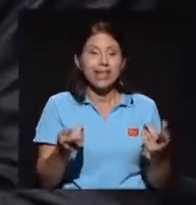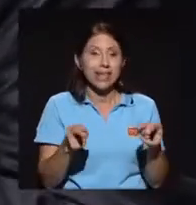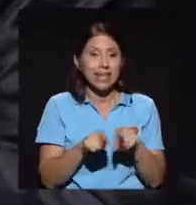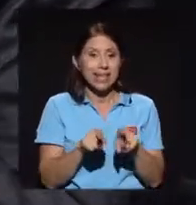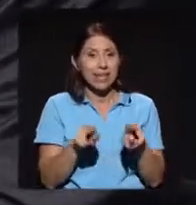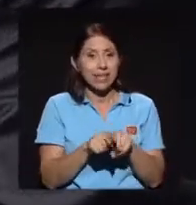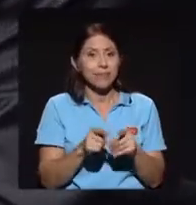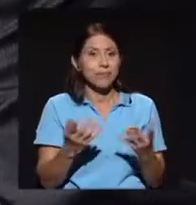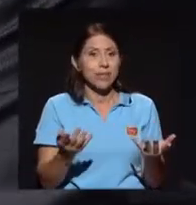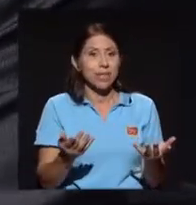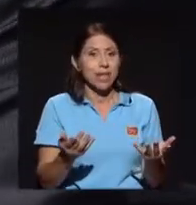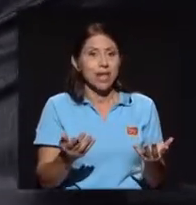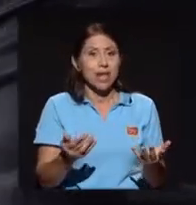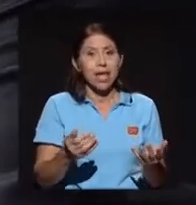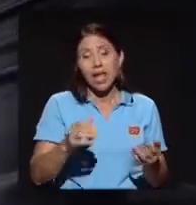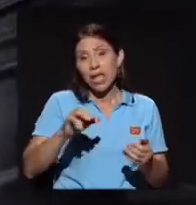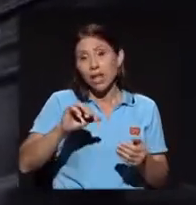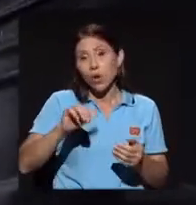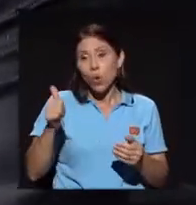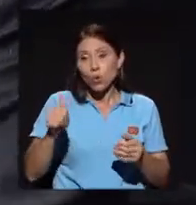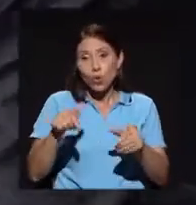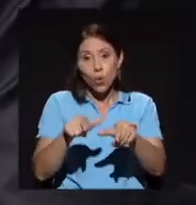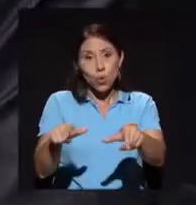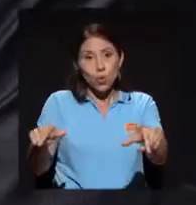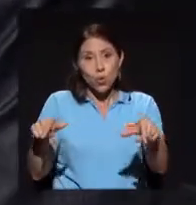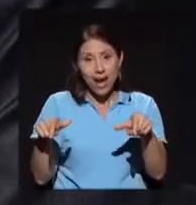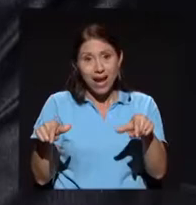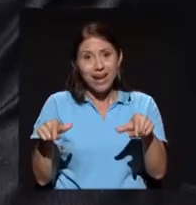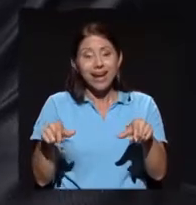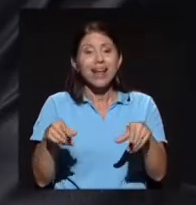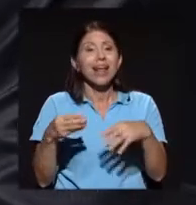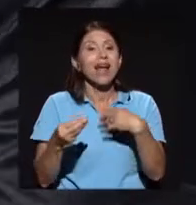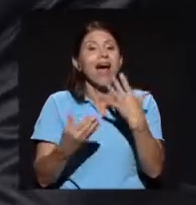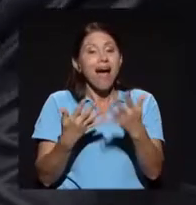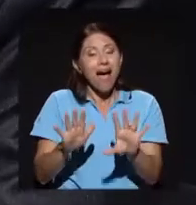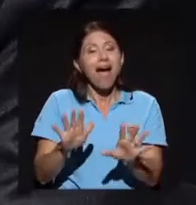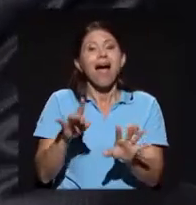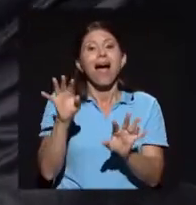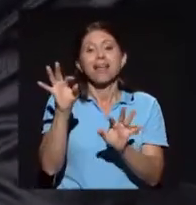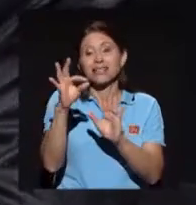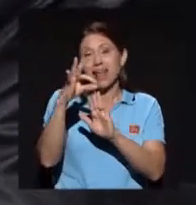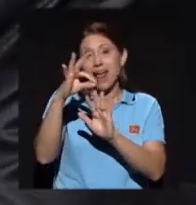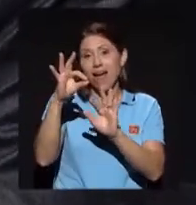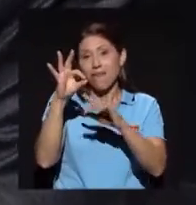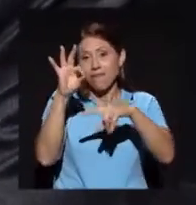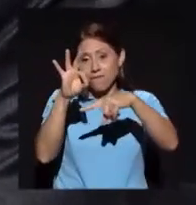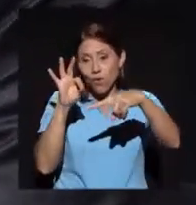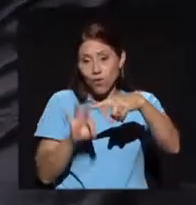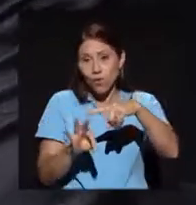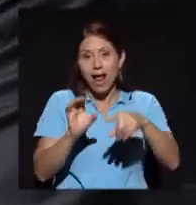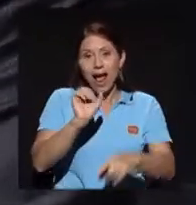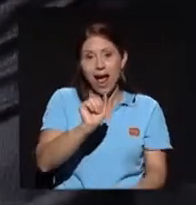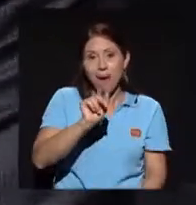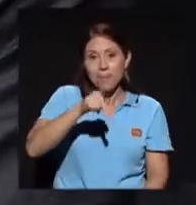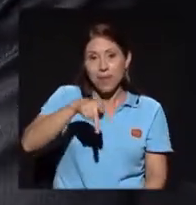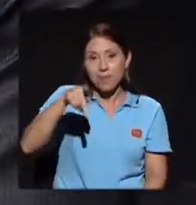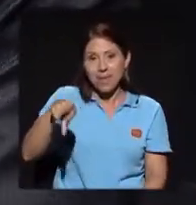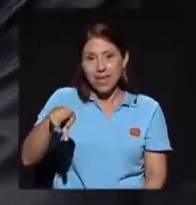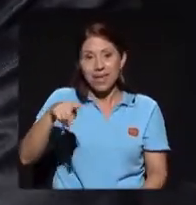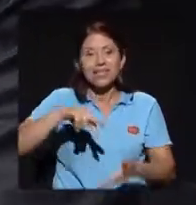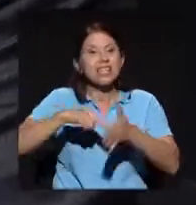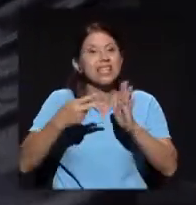en un lugar distinto de infraestructura está la fórmula las app las alianzas público-privadas